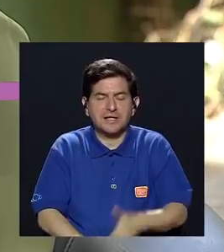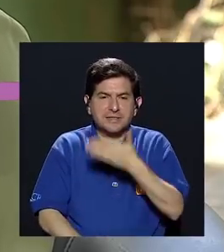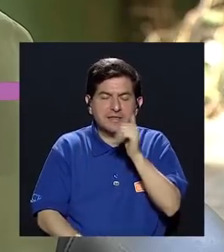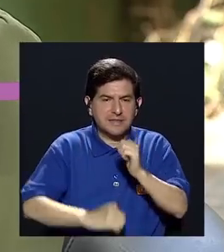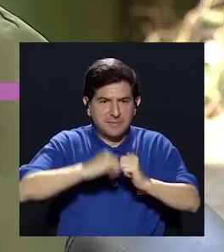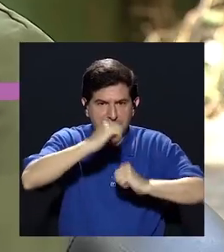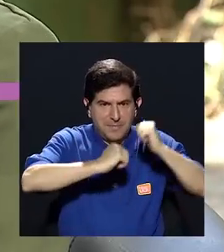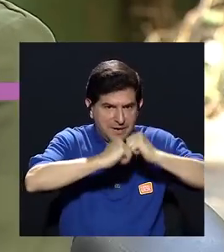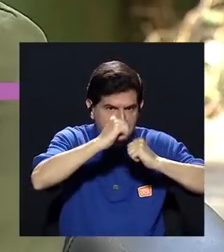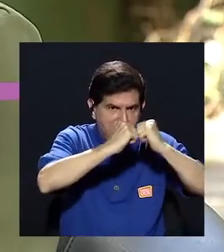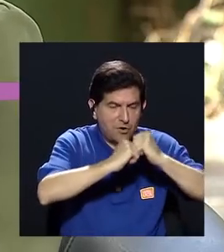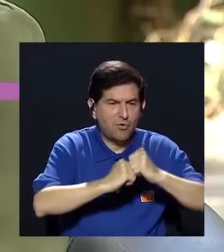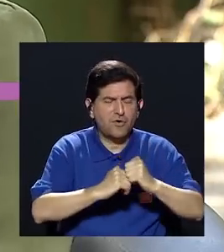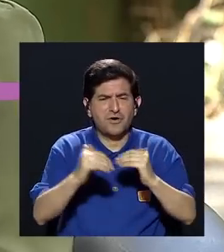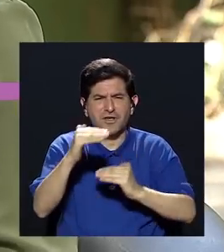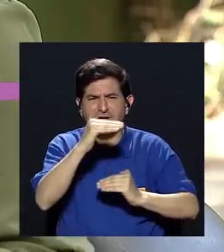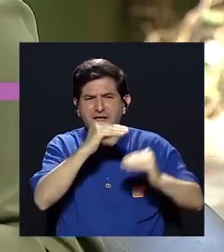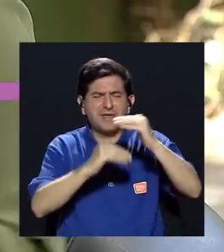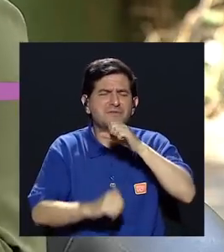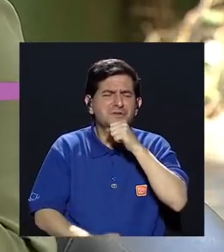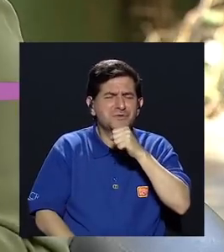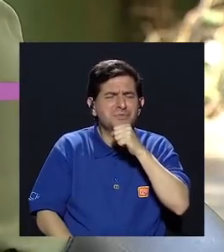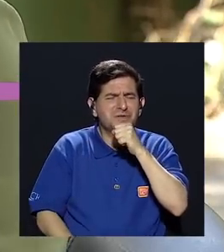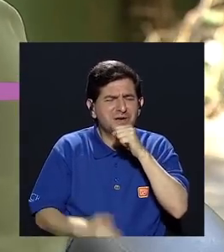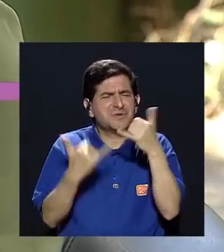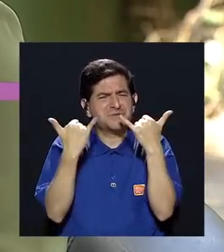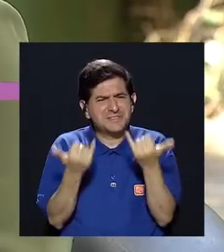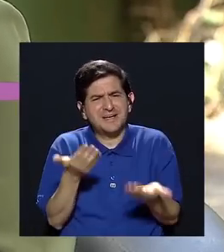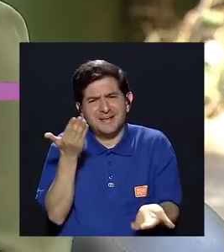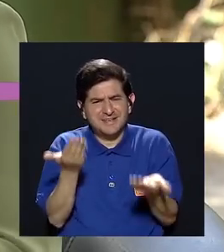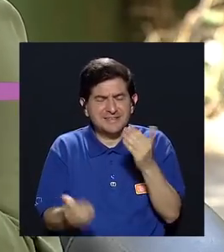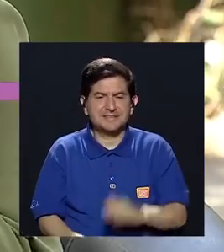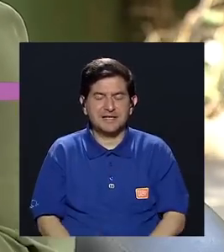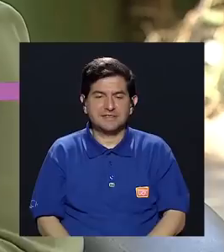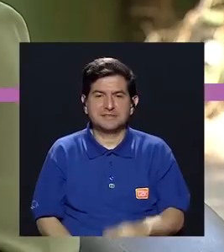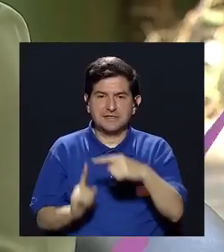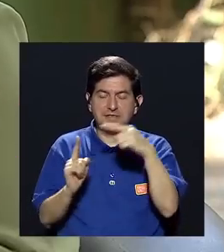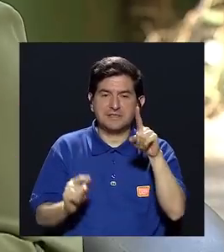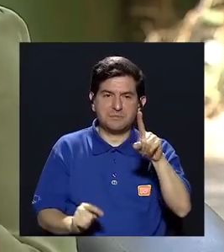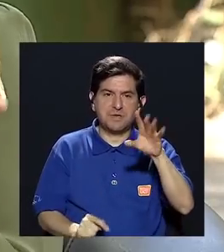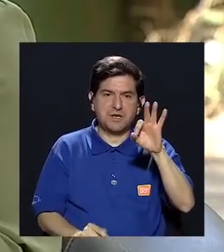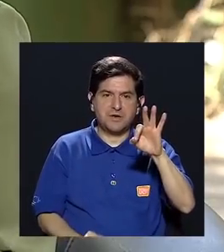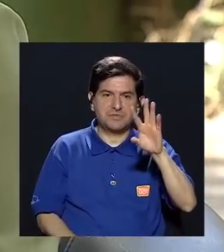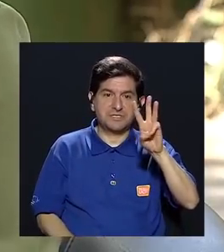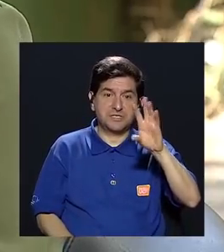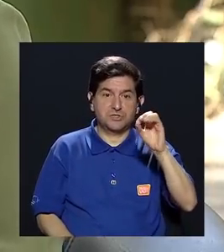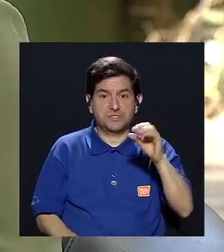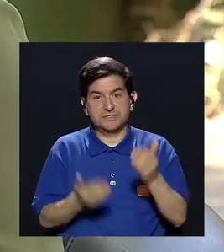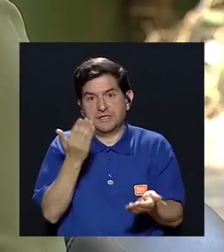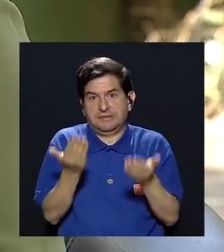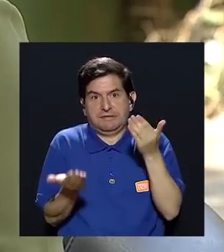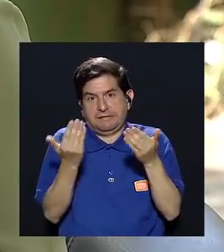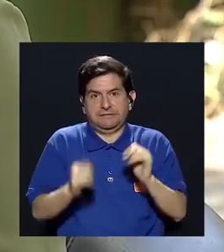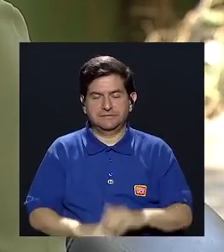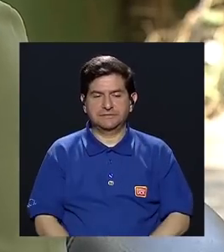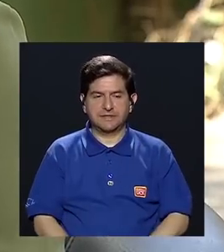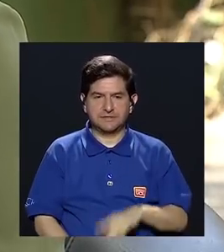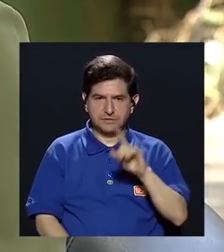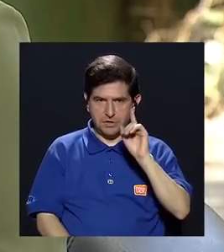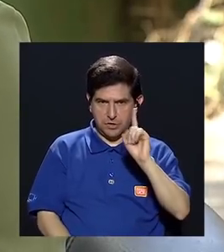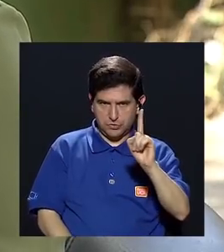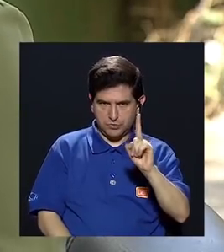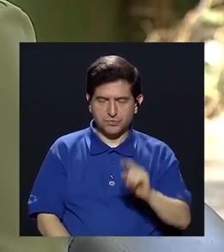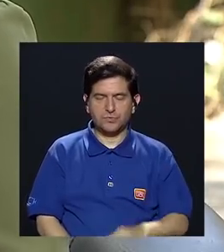la infraestructura, porque son edificios muy viejillos, ¿verdad? Hechos desde 1960 para acá. Esa es